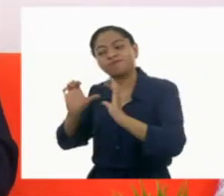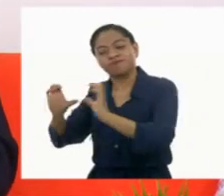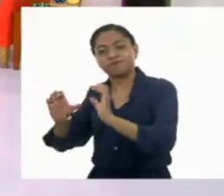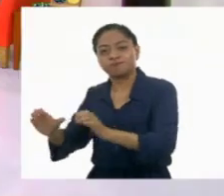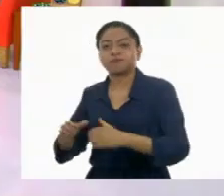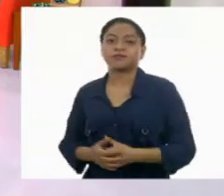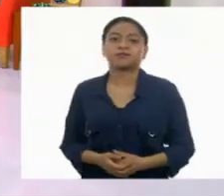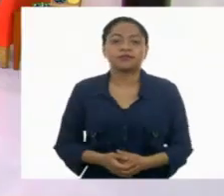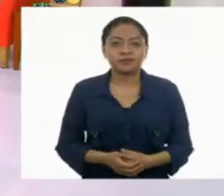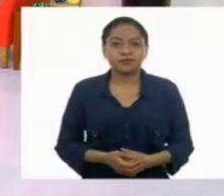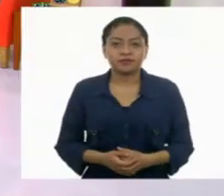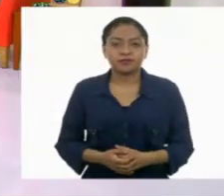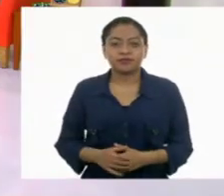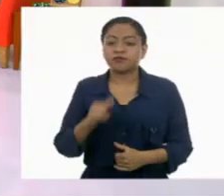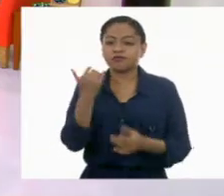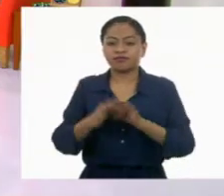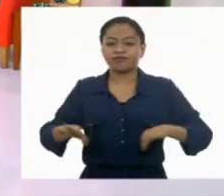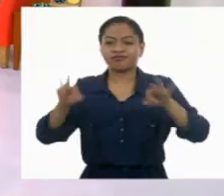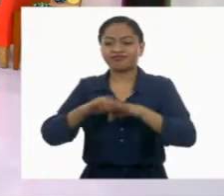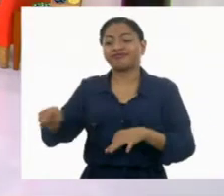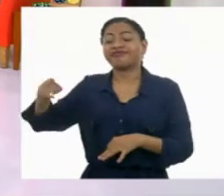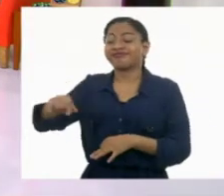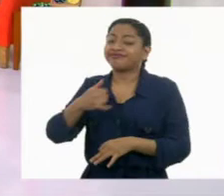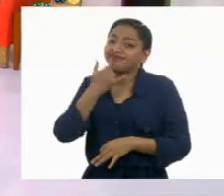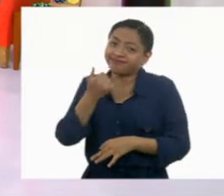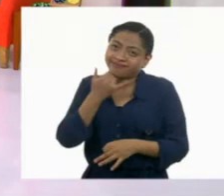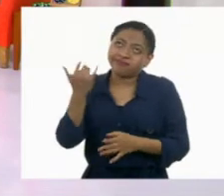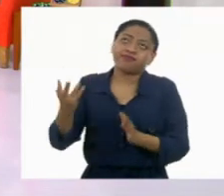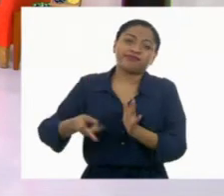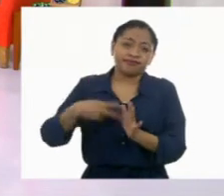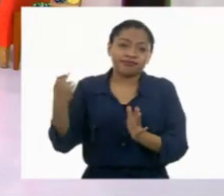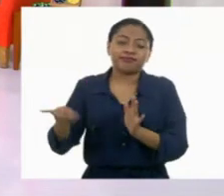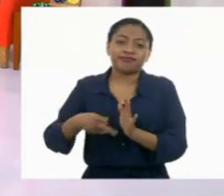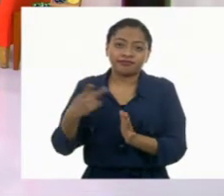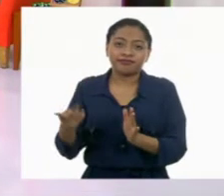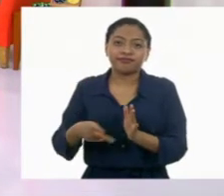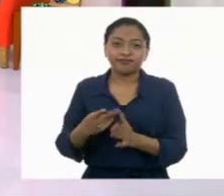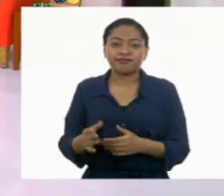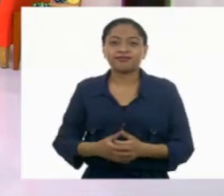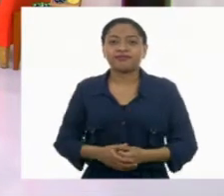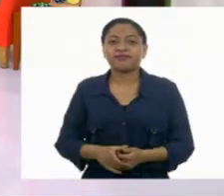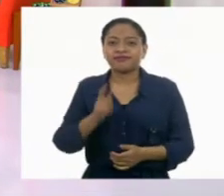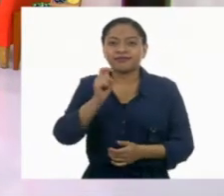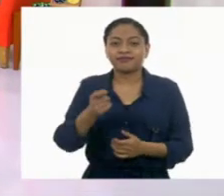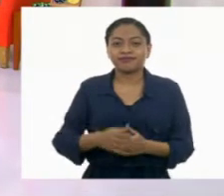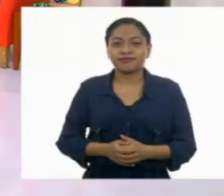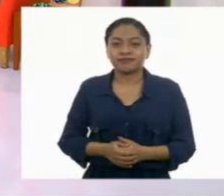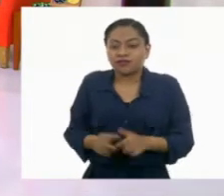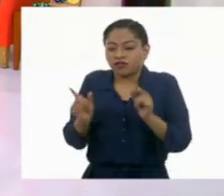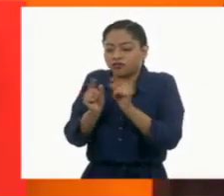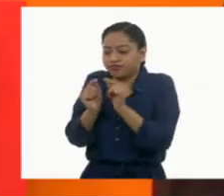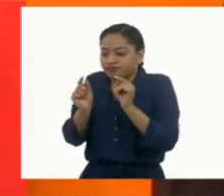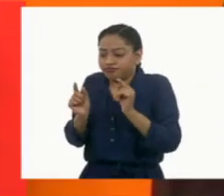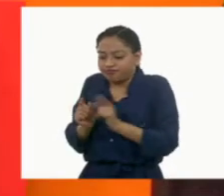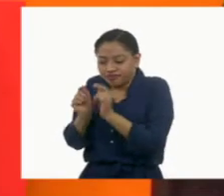detalles. Y otra cosa muy frecuente que se hace es que se empiezan a hacer códigos de abreviaturas